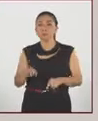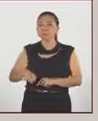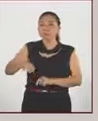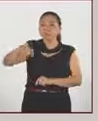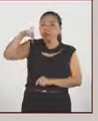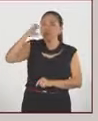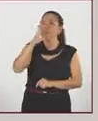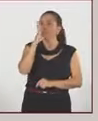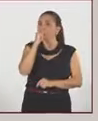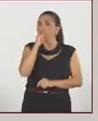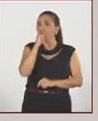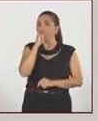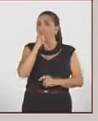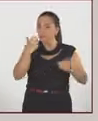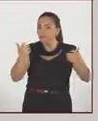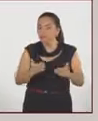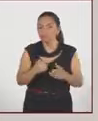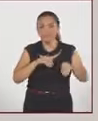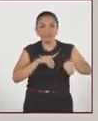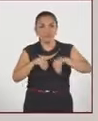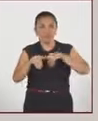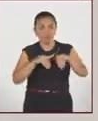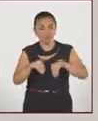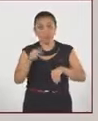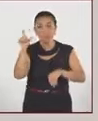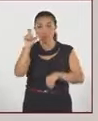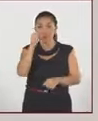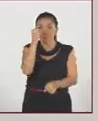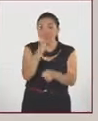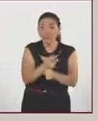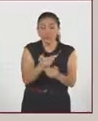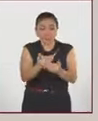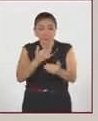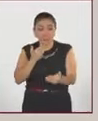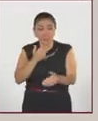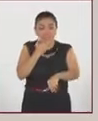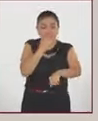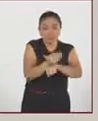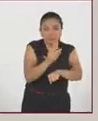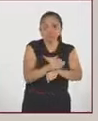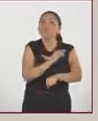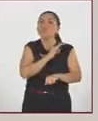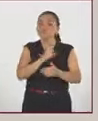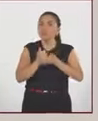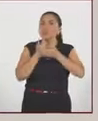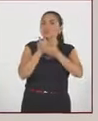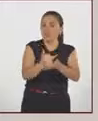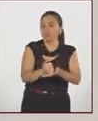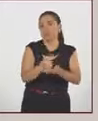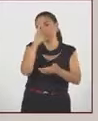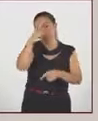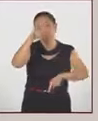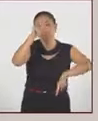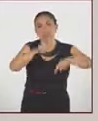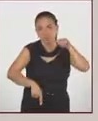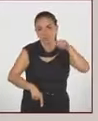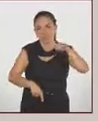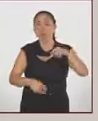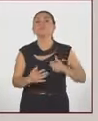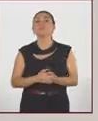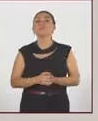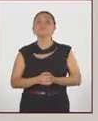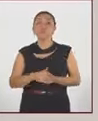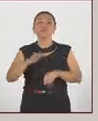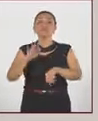y su detección oportuna puede llevar a un tratamiento muy sencillo y corregirlo bastante bien. Ajá. Entonces es por eso